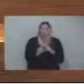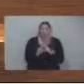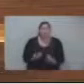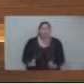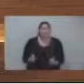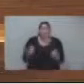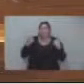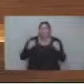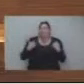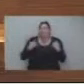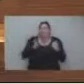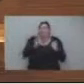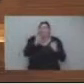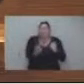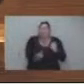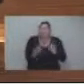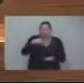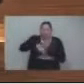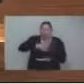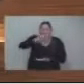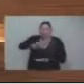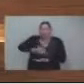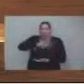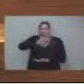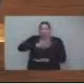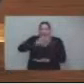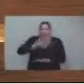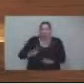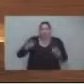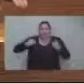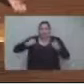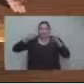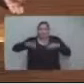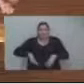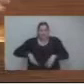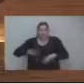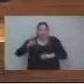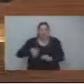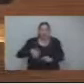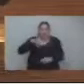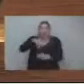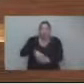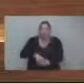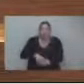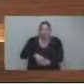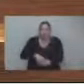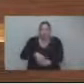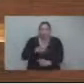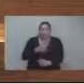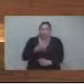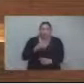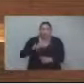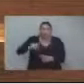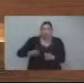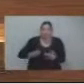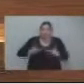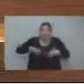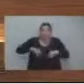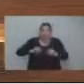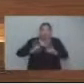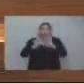responsabilizar de lo que dice en la tribuna o de lo que vota, ni en el momento que lo dice, ni cuando deje de hacerlo, esa protección